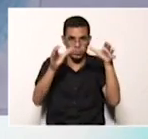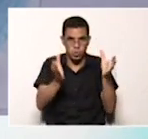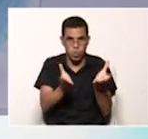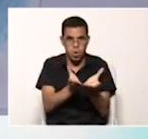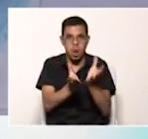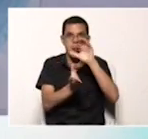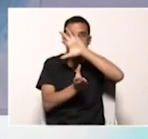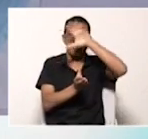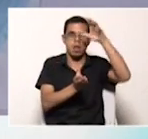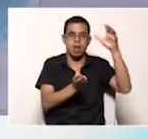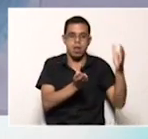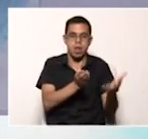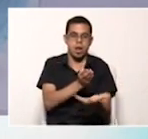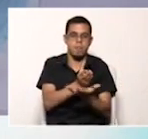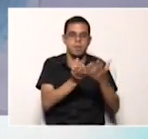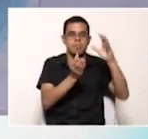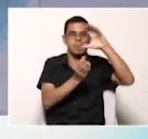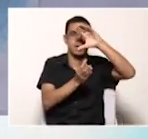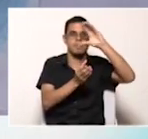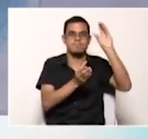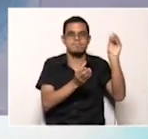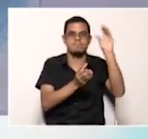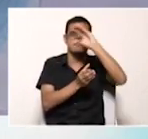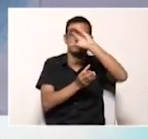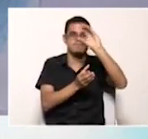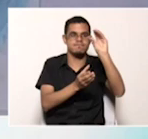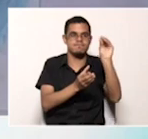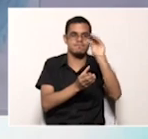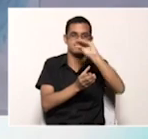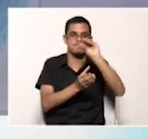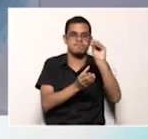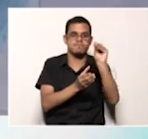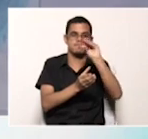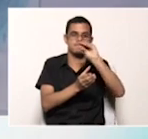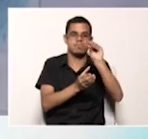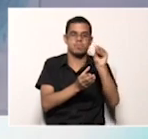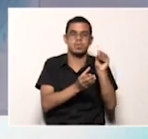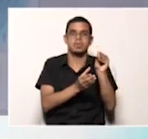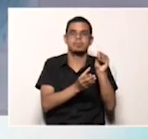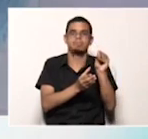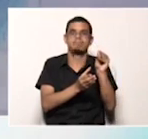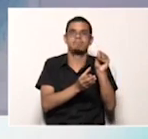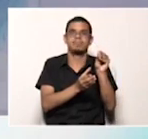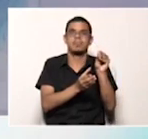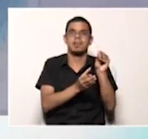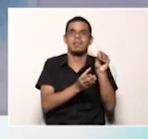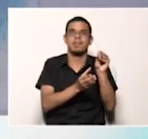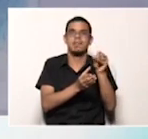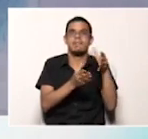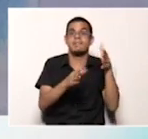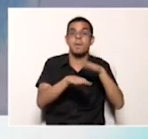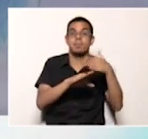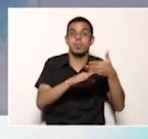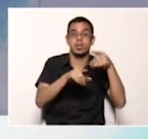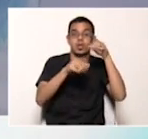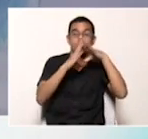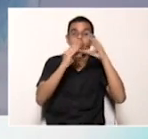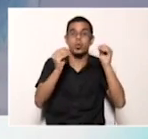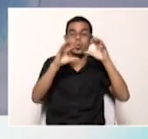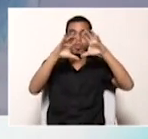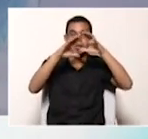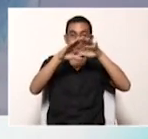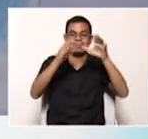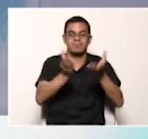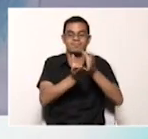La atmósfera sirve como un colchón para nosotros, porque prevé que los meteoritos ni siquiera puedan entrar a la Tierra y nosotros